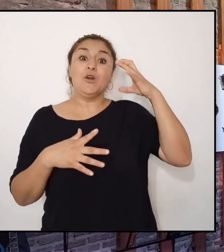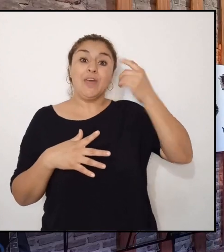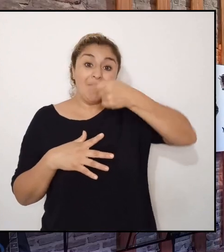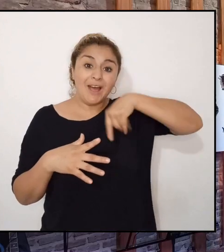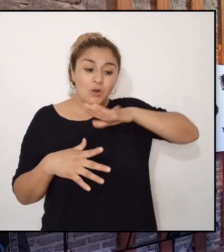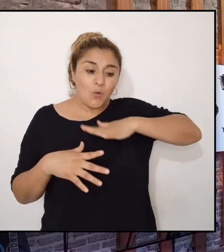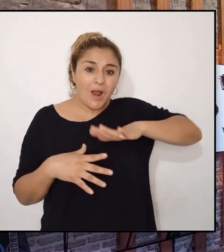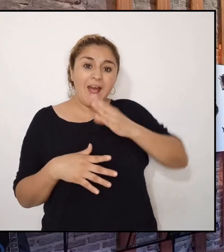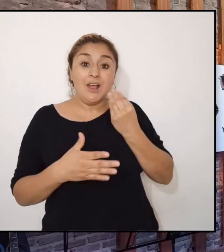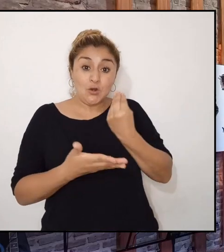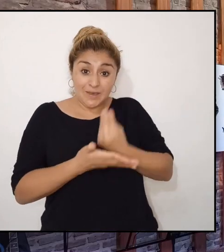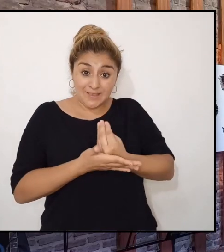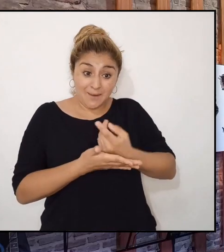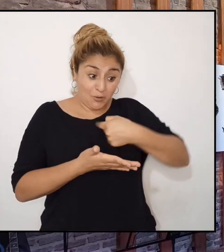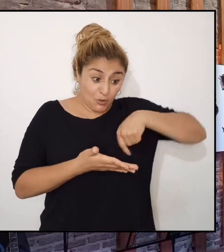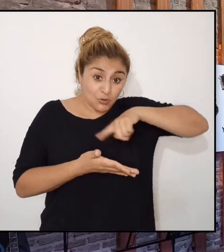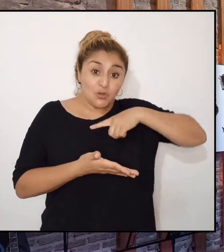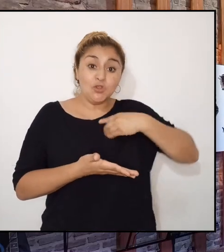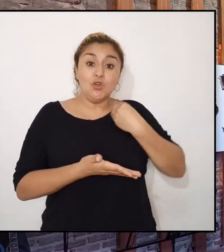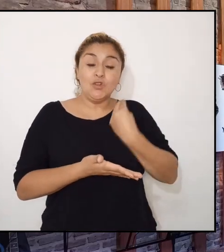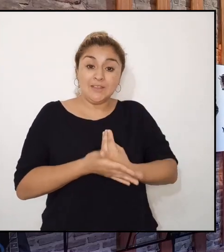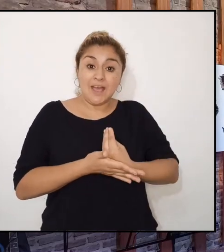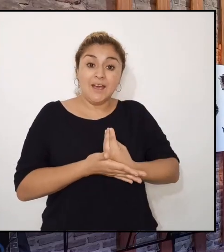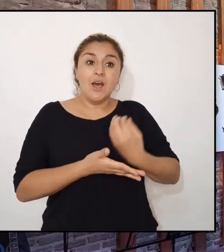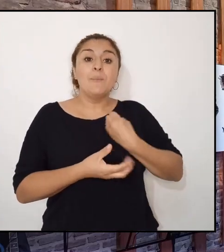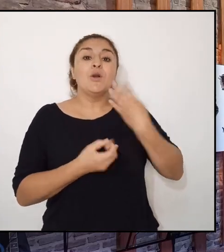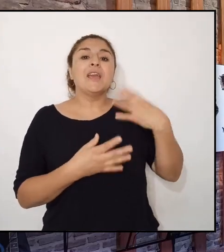la sombrilla y andaba por todos lados.